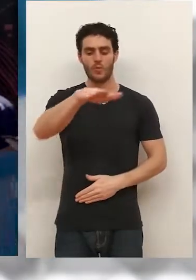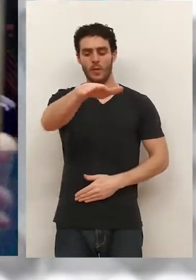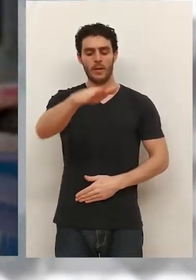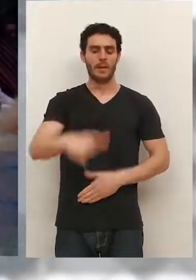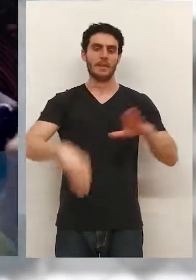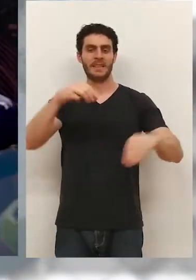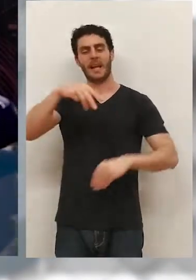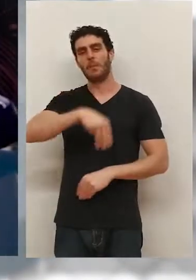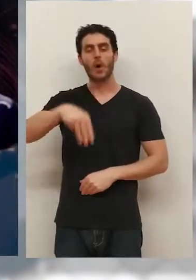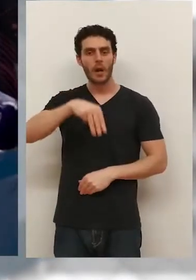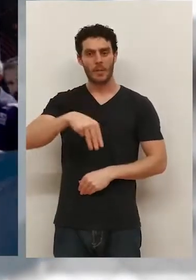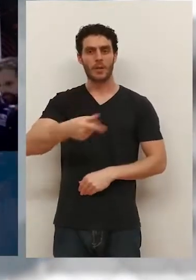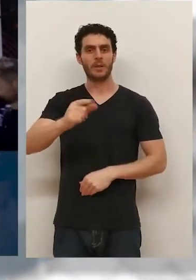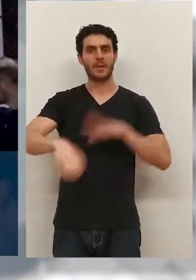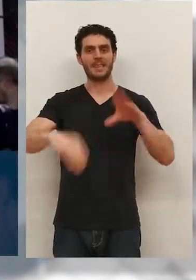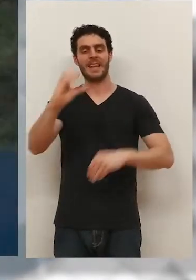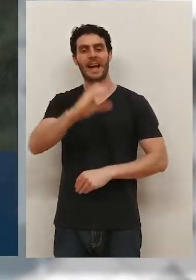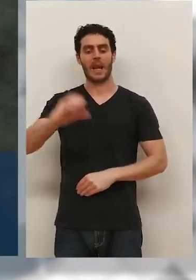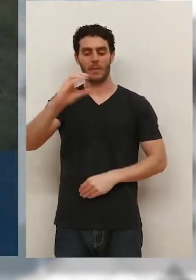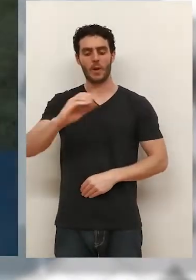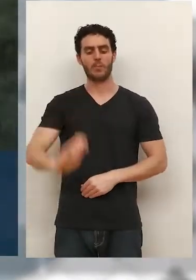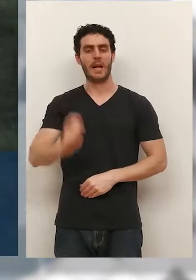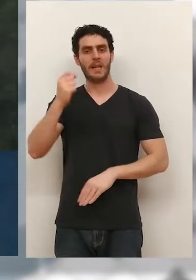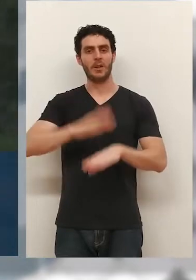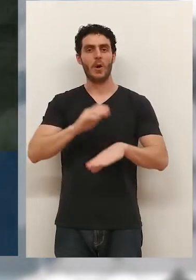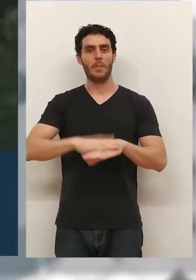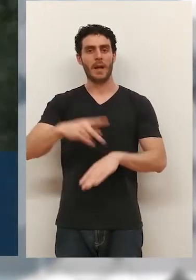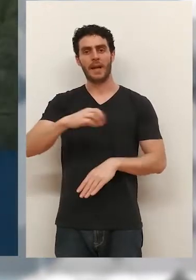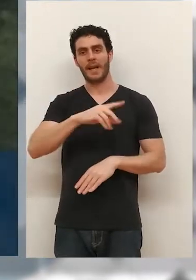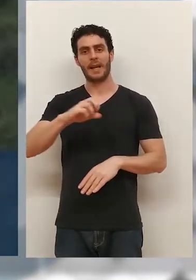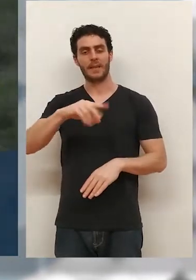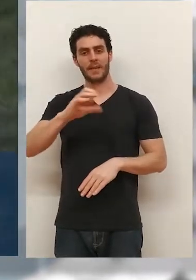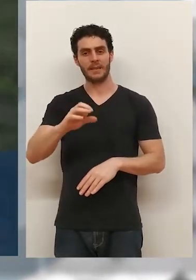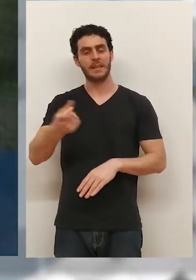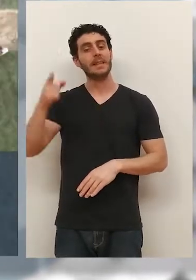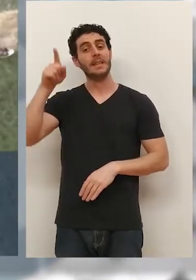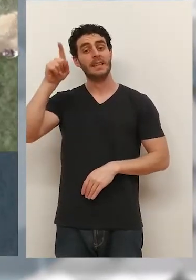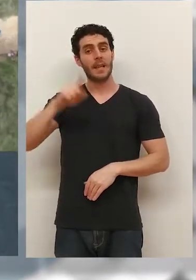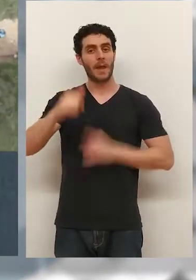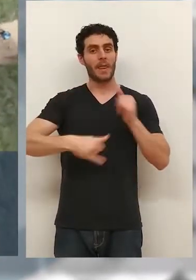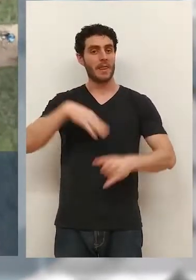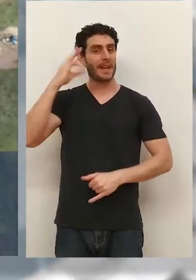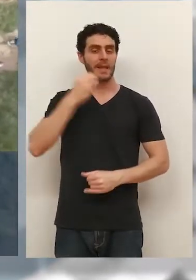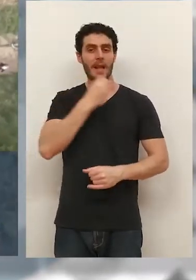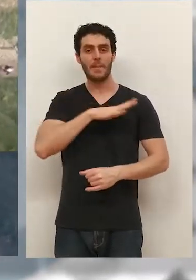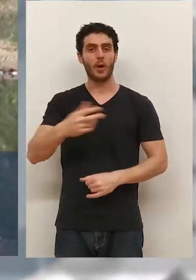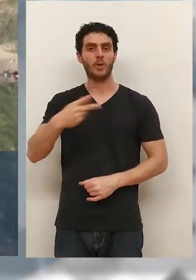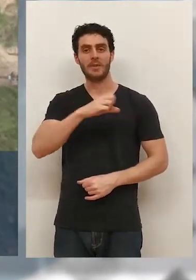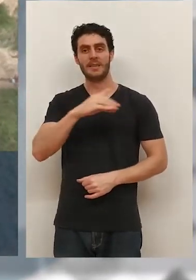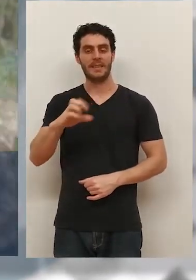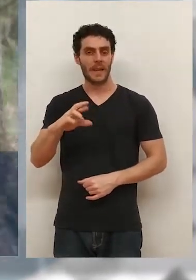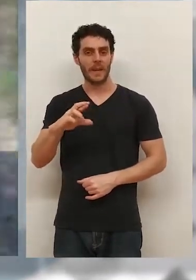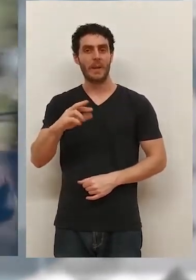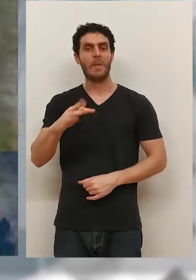navarretana, la Sierra de Moncalvillo o las sendas de Clavijo. La victoria fue para el neerlandés Hans Becking, mientras que la mejor ciclista fue Chel